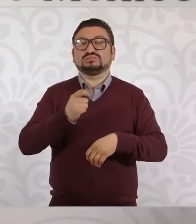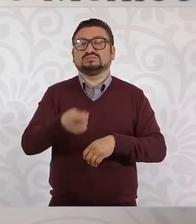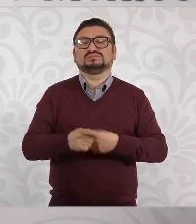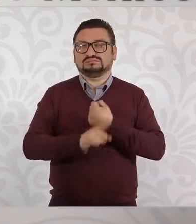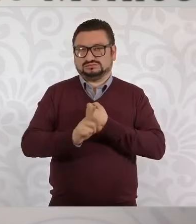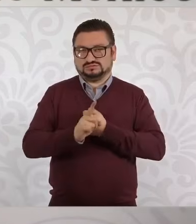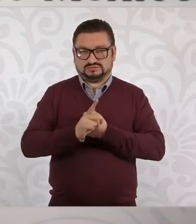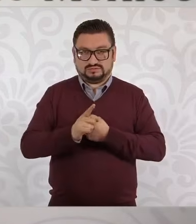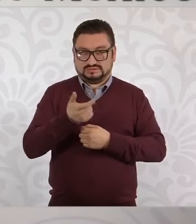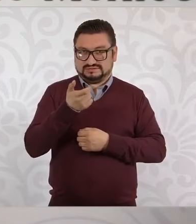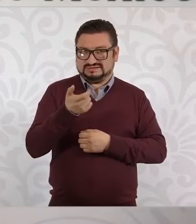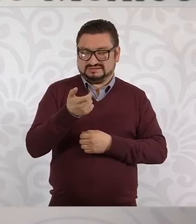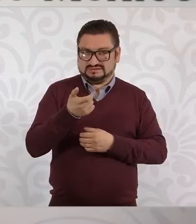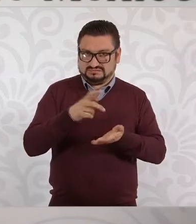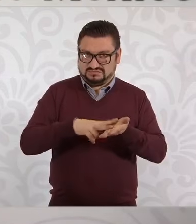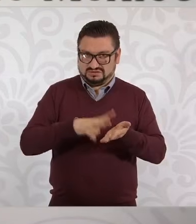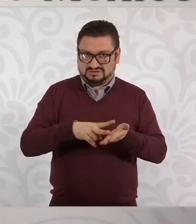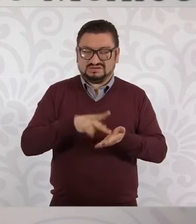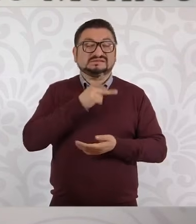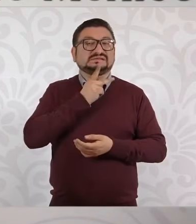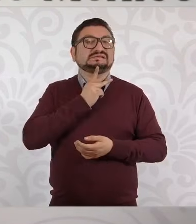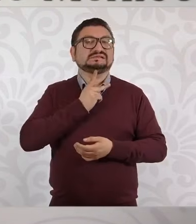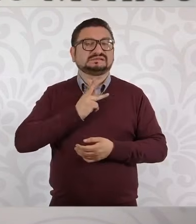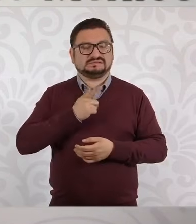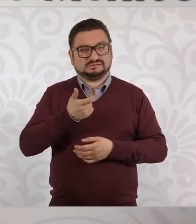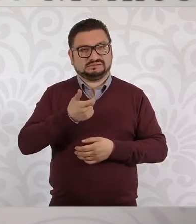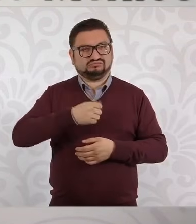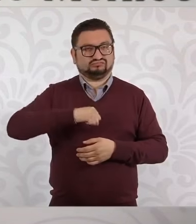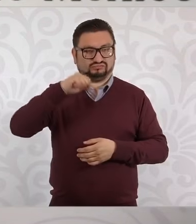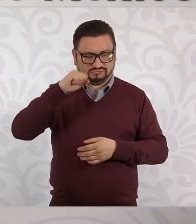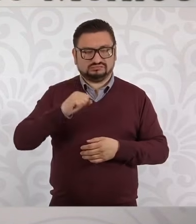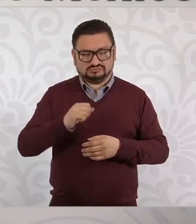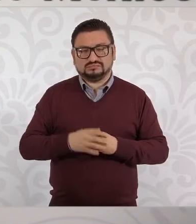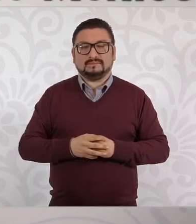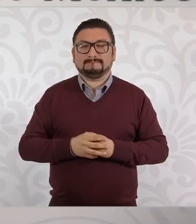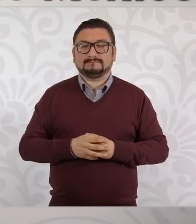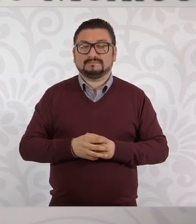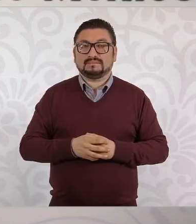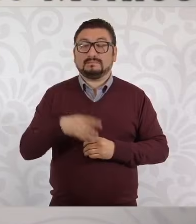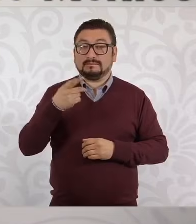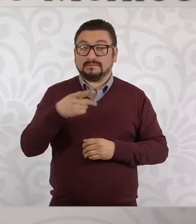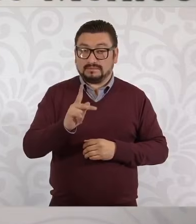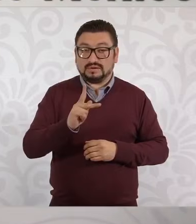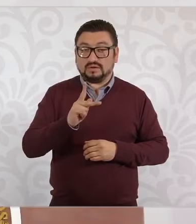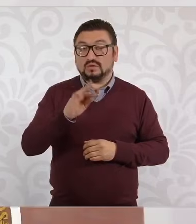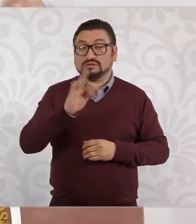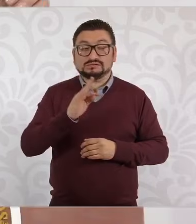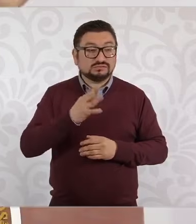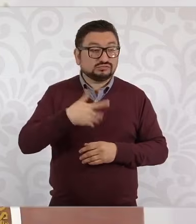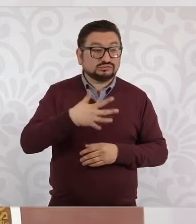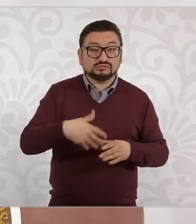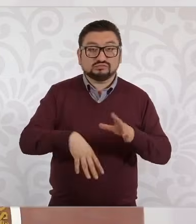es el precio del petróleo, que ha subido como ha subido, sino la posible escasez.